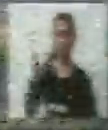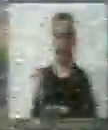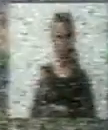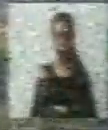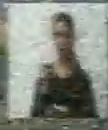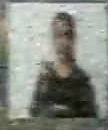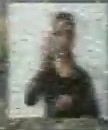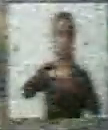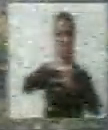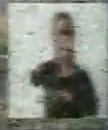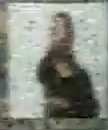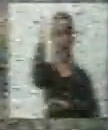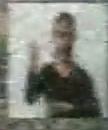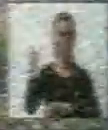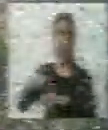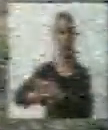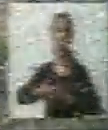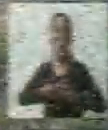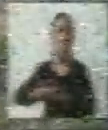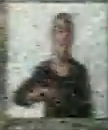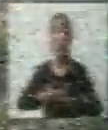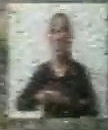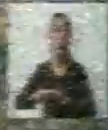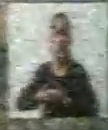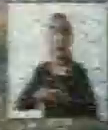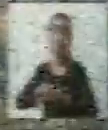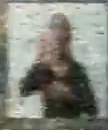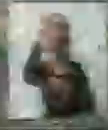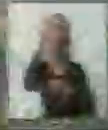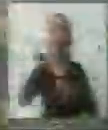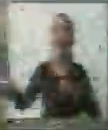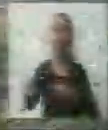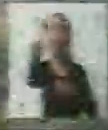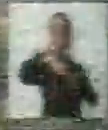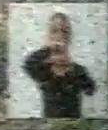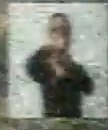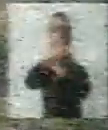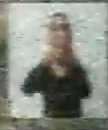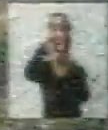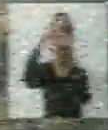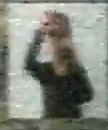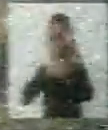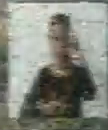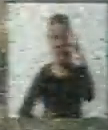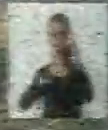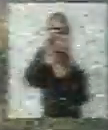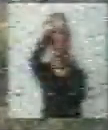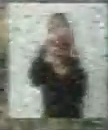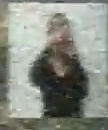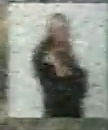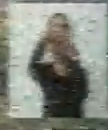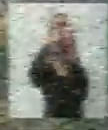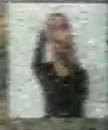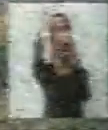el resto del cuerpito, ¿no?, ya que únicamente se encontró la cabeza. Bueno, aclarar que es un cráneo con el cabello, con